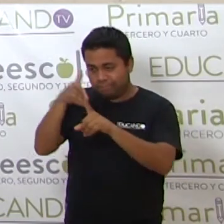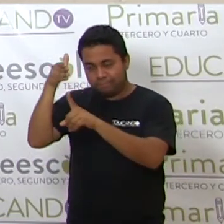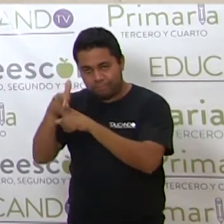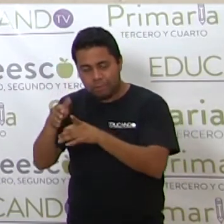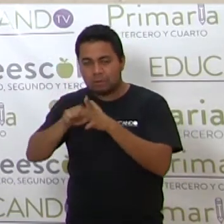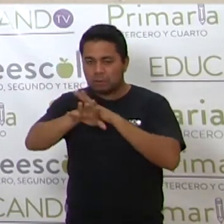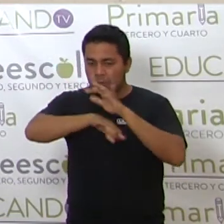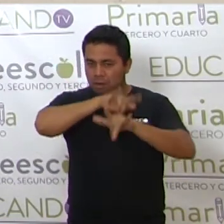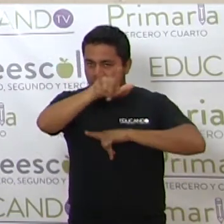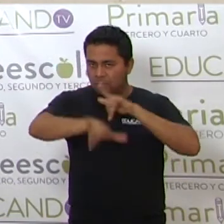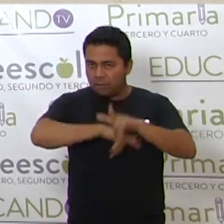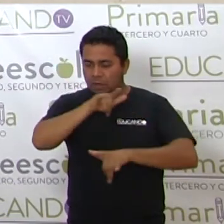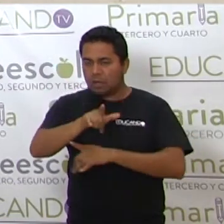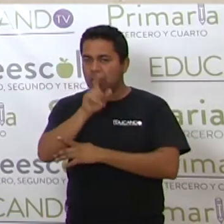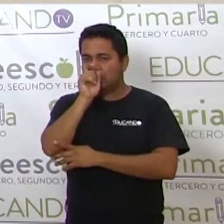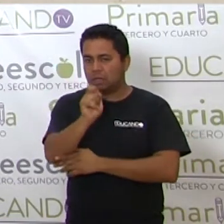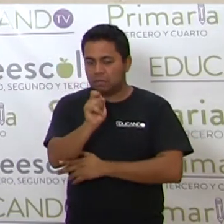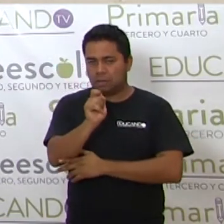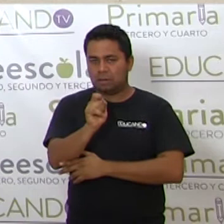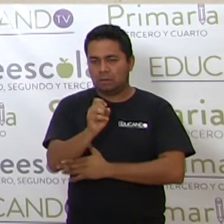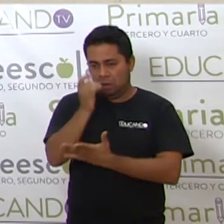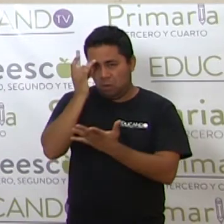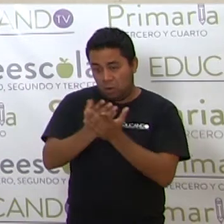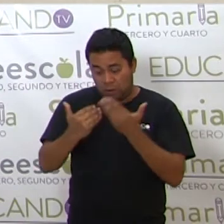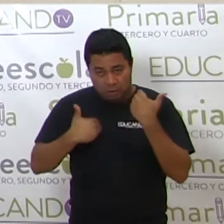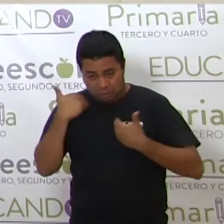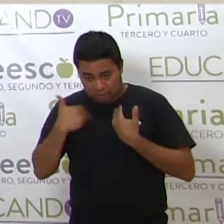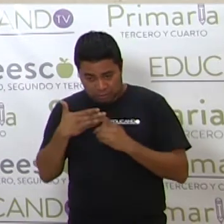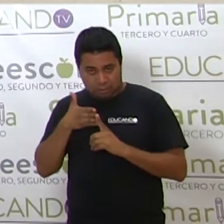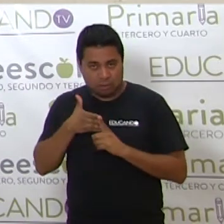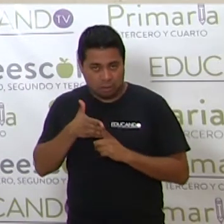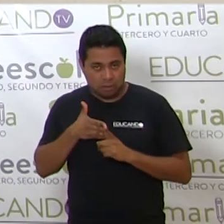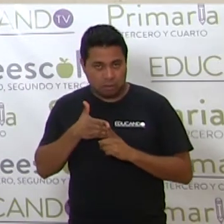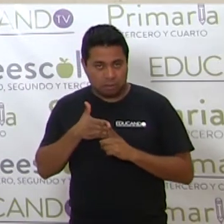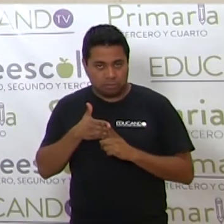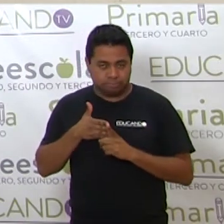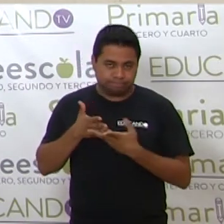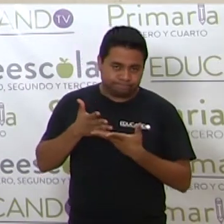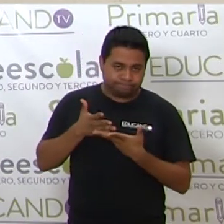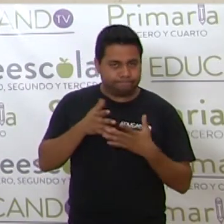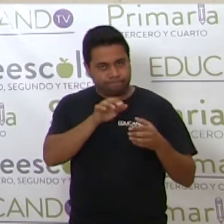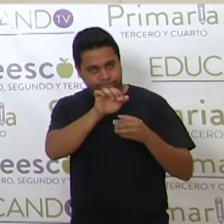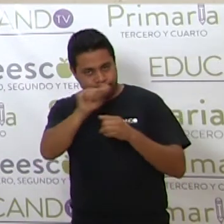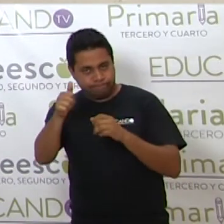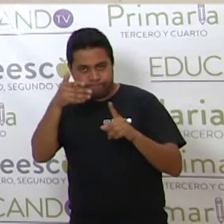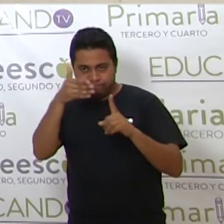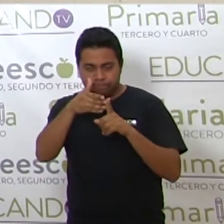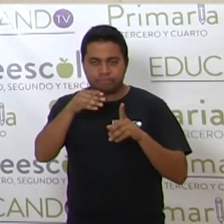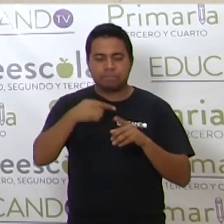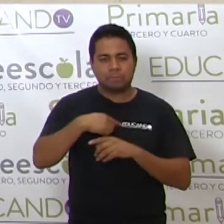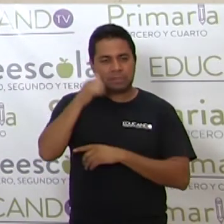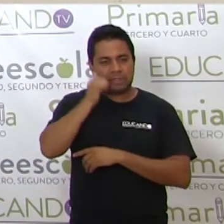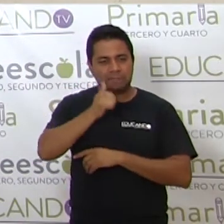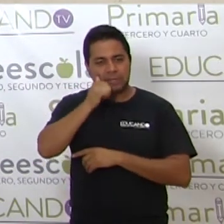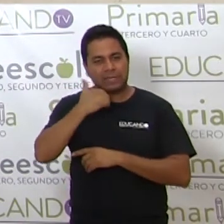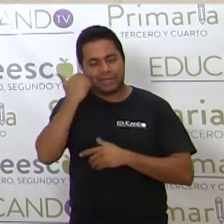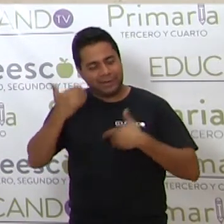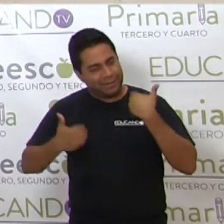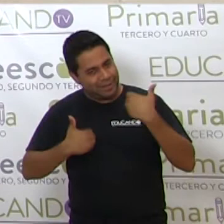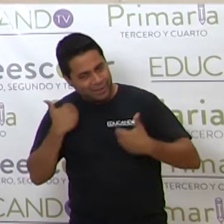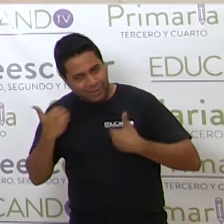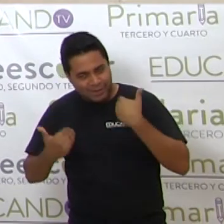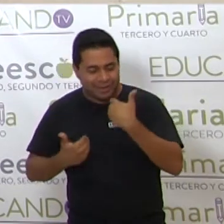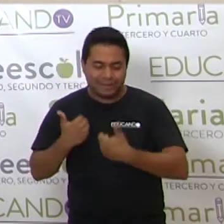las ferias no solamente son divertirse que claro que es lo más padre que hay verdad yo voto porque nos invitamos y nos limitamos